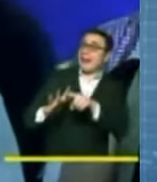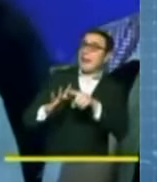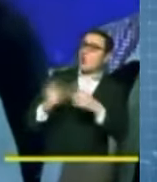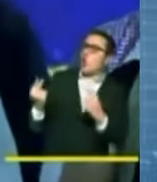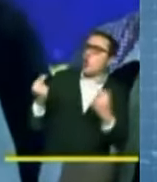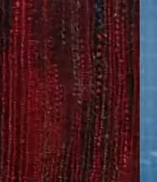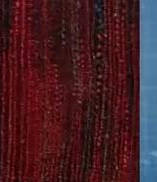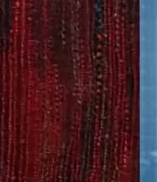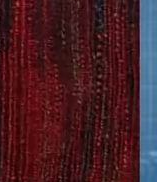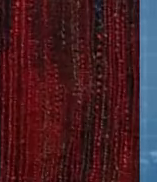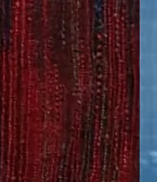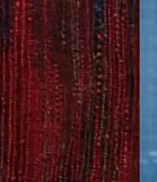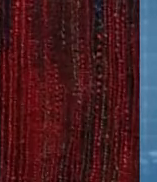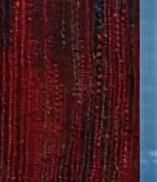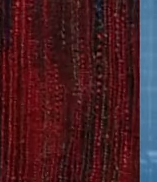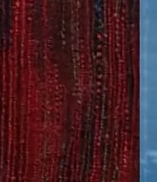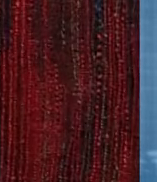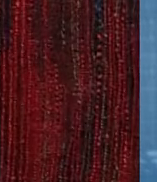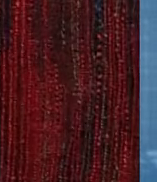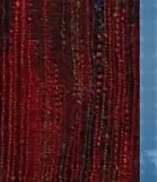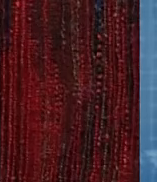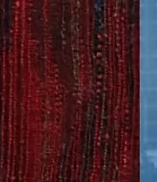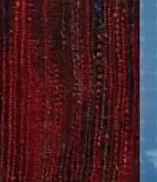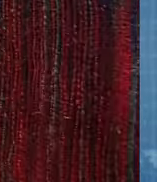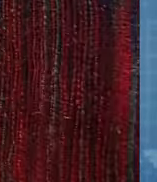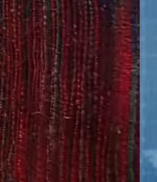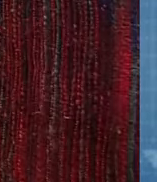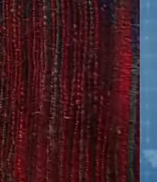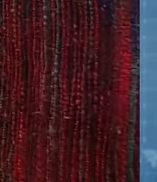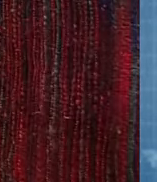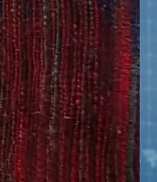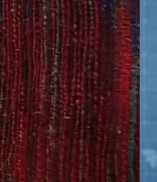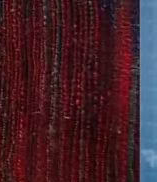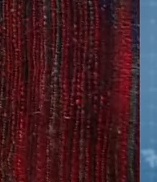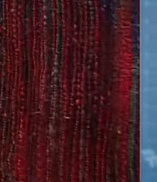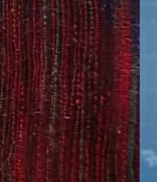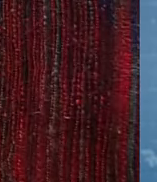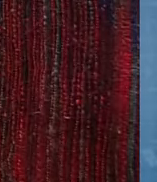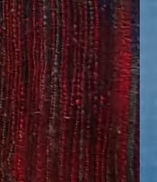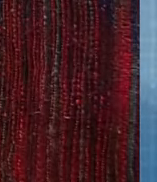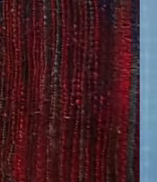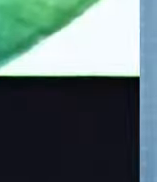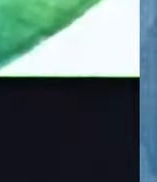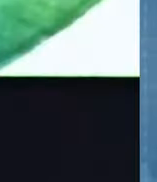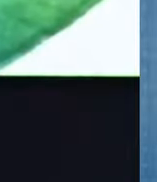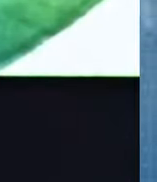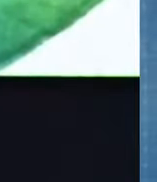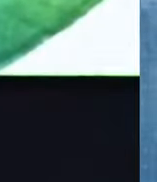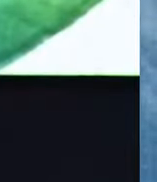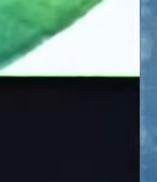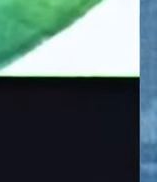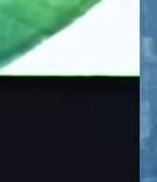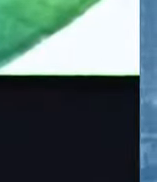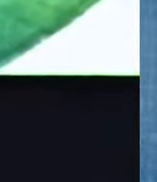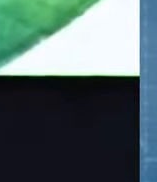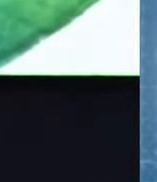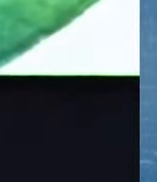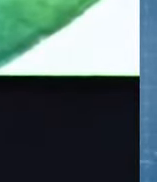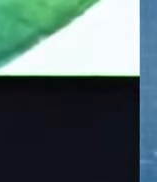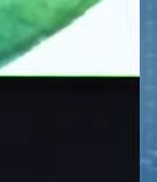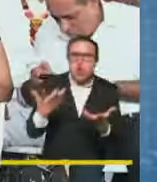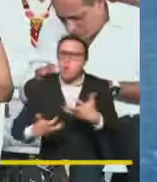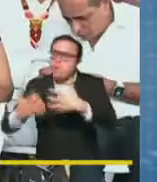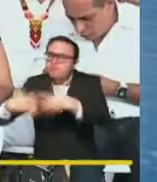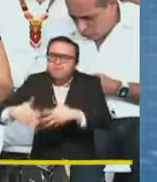además eh lo hemos dicho y lo he dicho públicamente también en el canal Caracol el presidente se ingenia 50.000 cosas